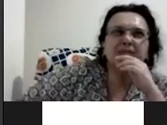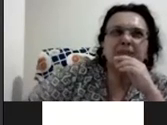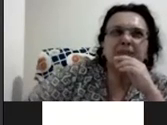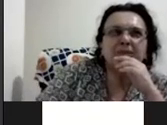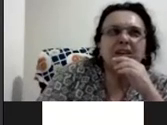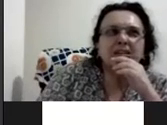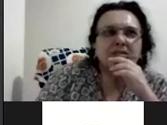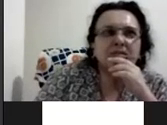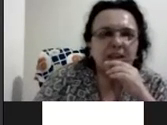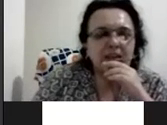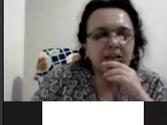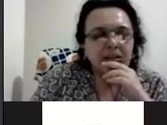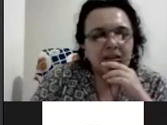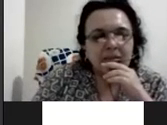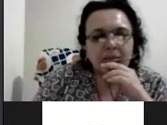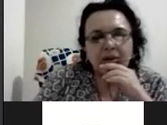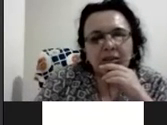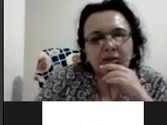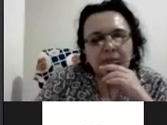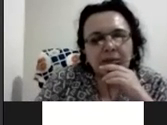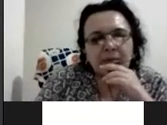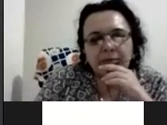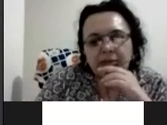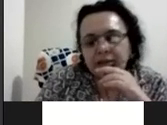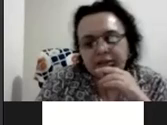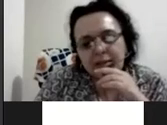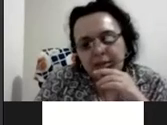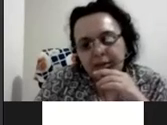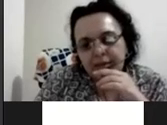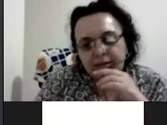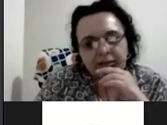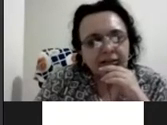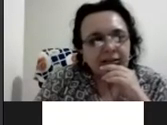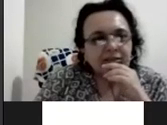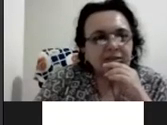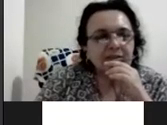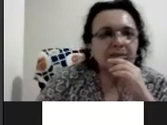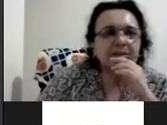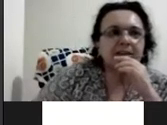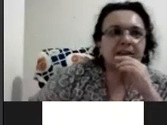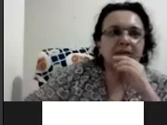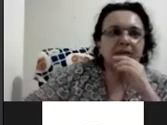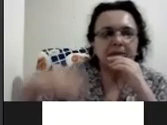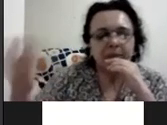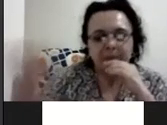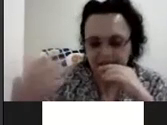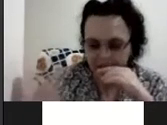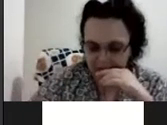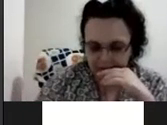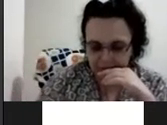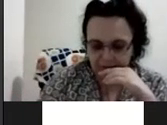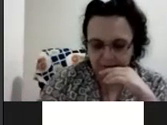es una sobrina, pero le digo prima porque es casi de mi edad. Entonces, lo que pasa es que mi